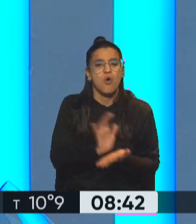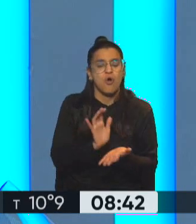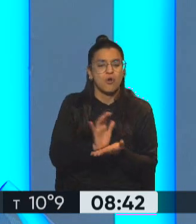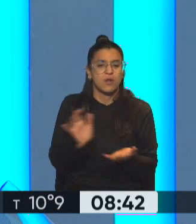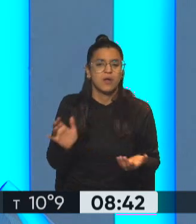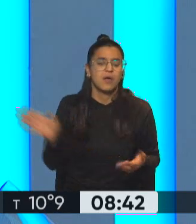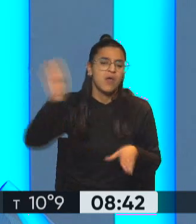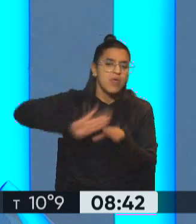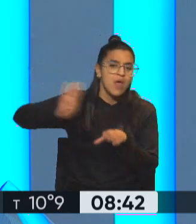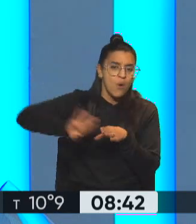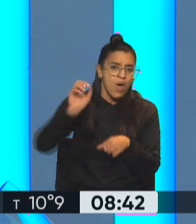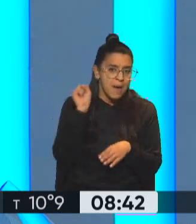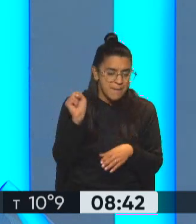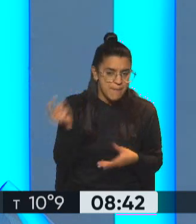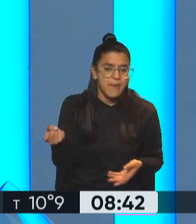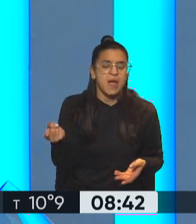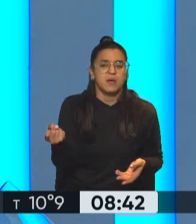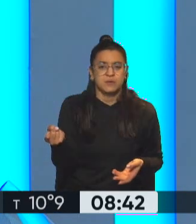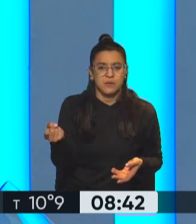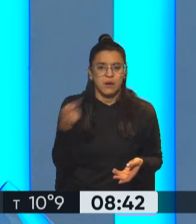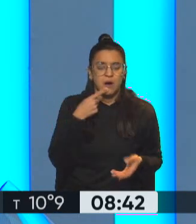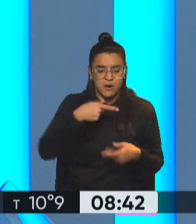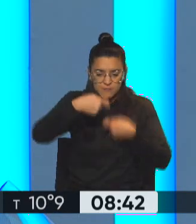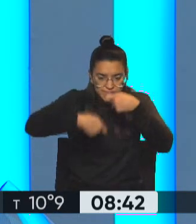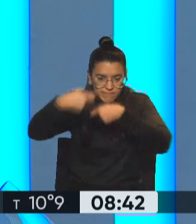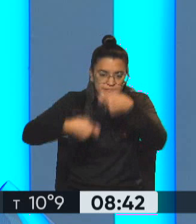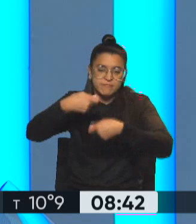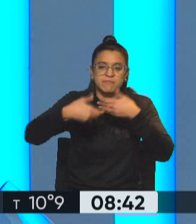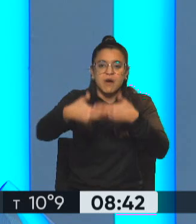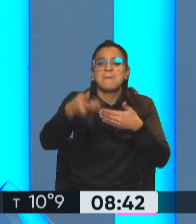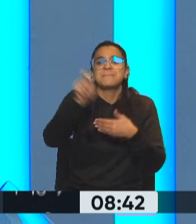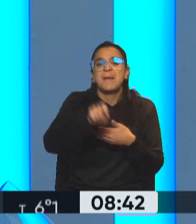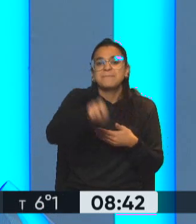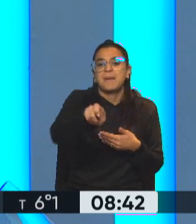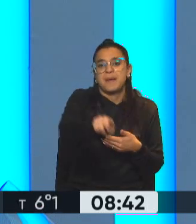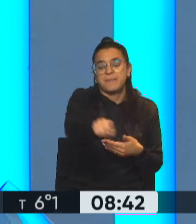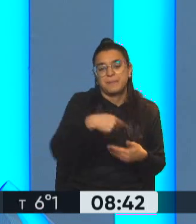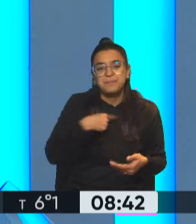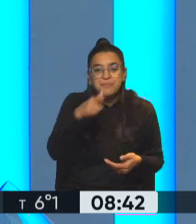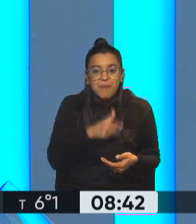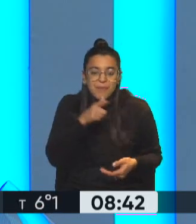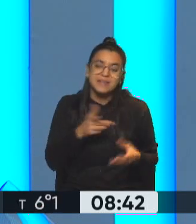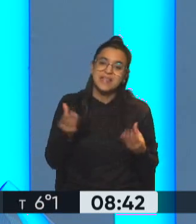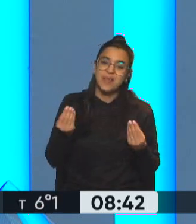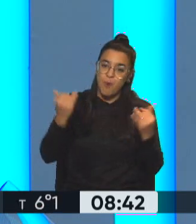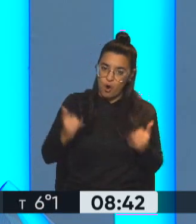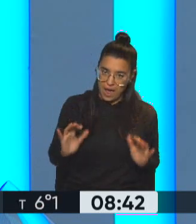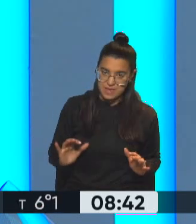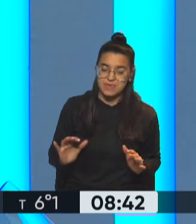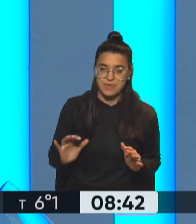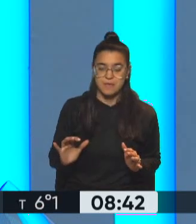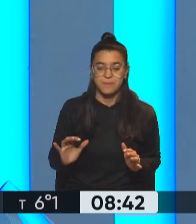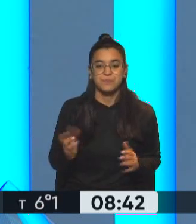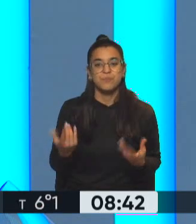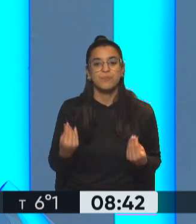la deuda en pesos que se refinancia todos los meses. Parece que hay un gran temor de algún tipo